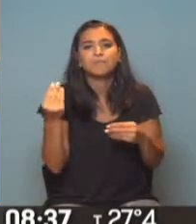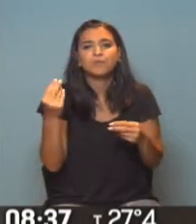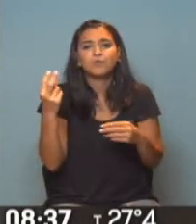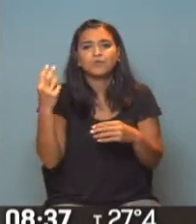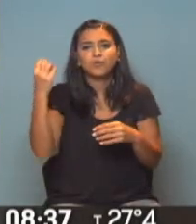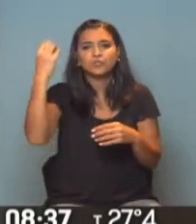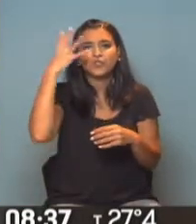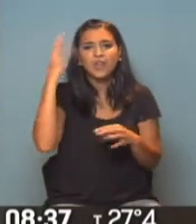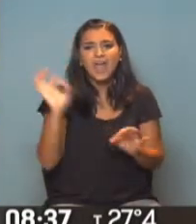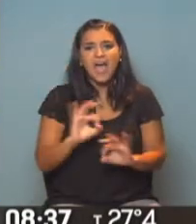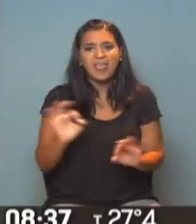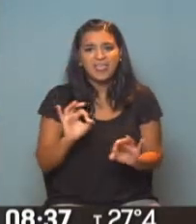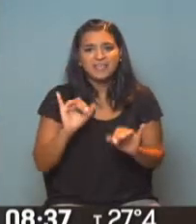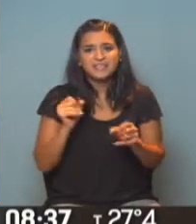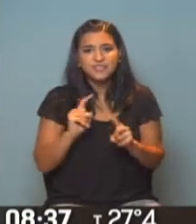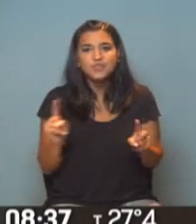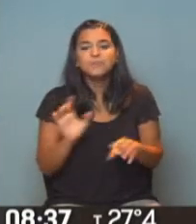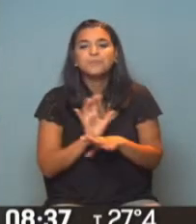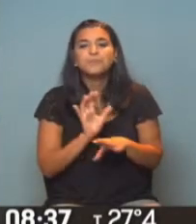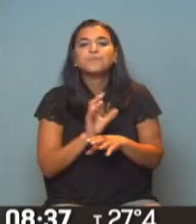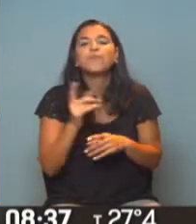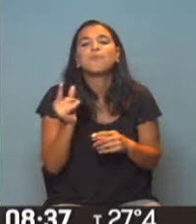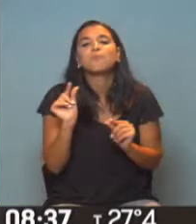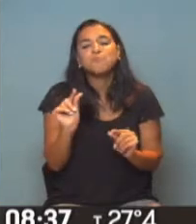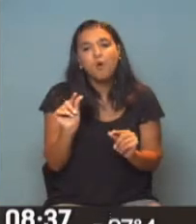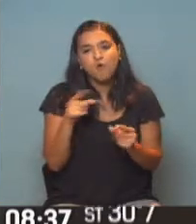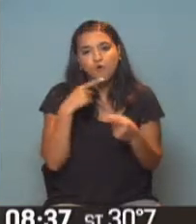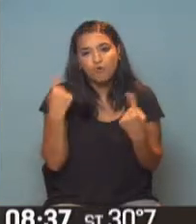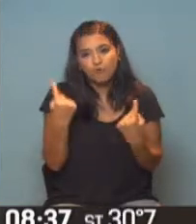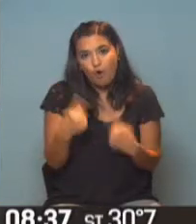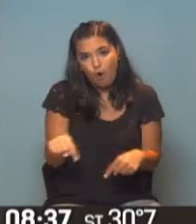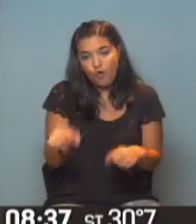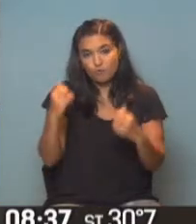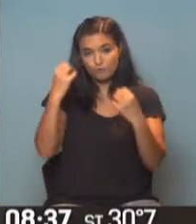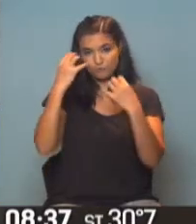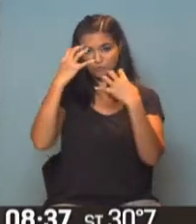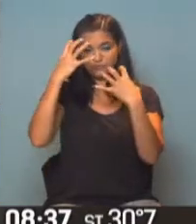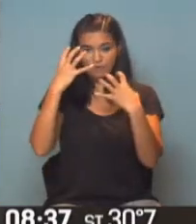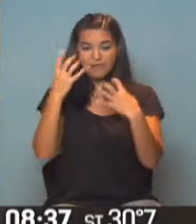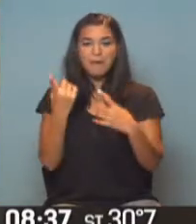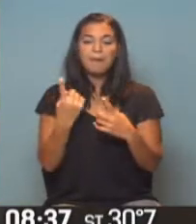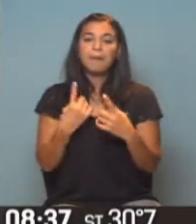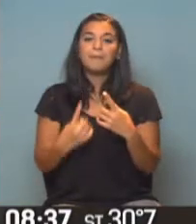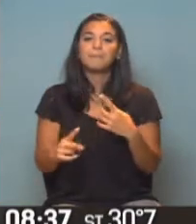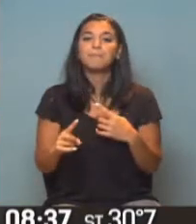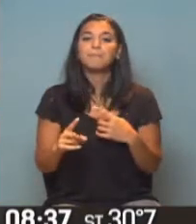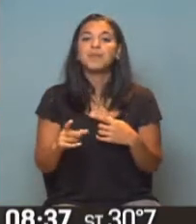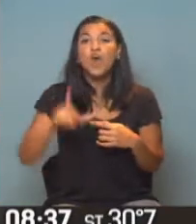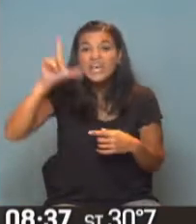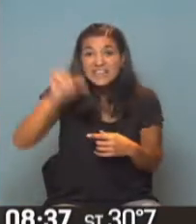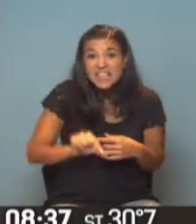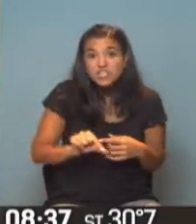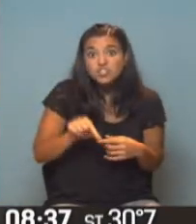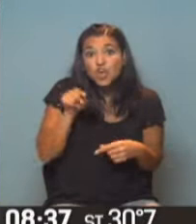doctor o sea la idea es tener un poquito de color pero es que en el bronceado intenso va lo que decíamos antes el